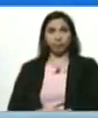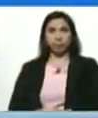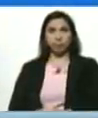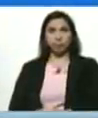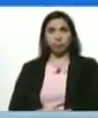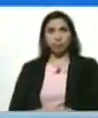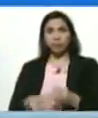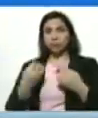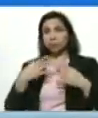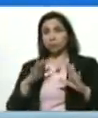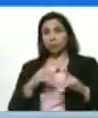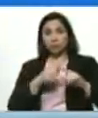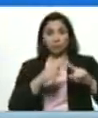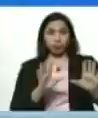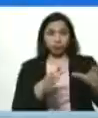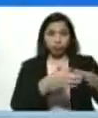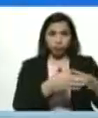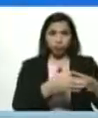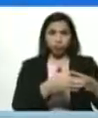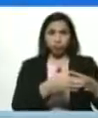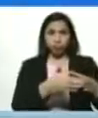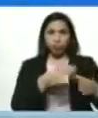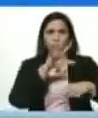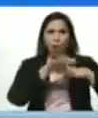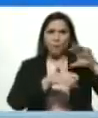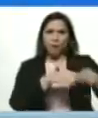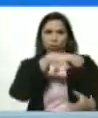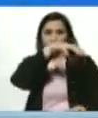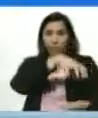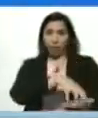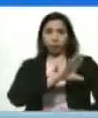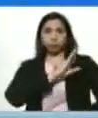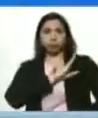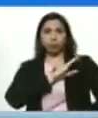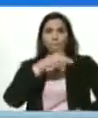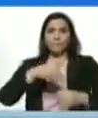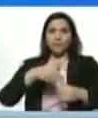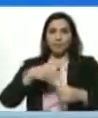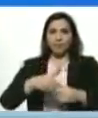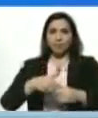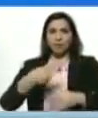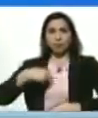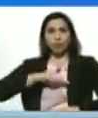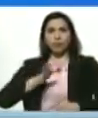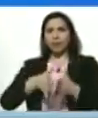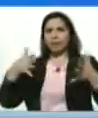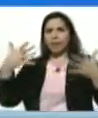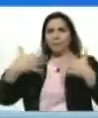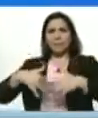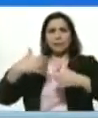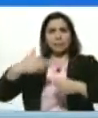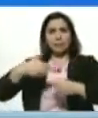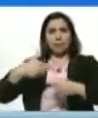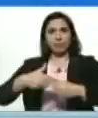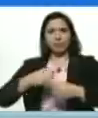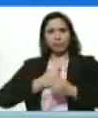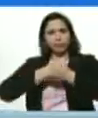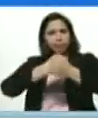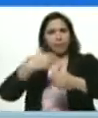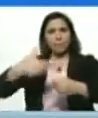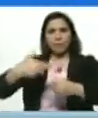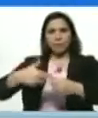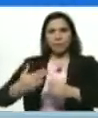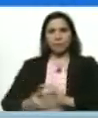buena parte lo ha comprado el estado pedevesa nuestra gran pedevesa atrás querida pedevesa